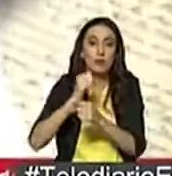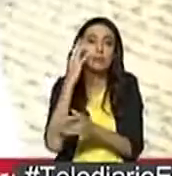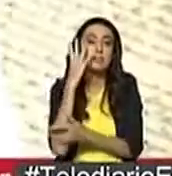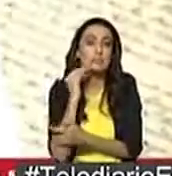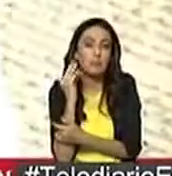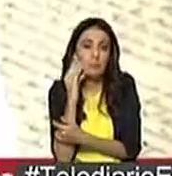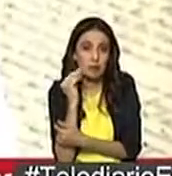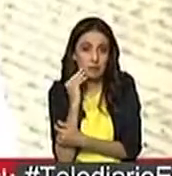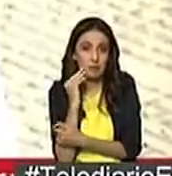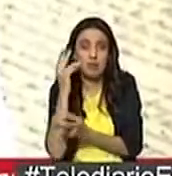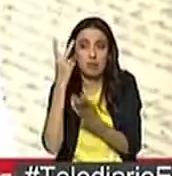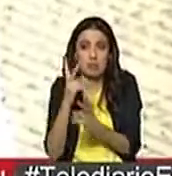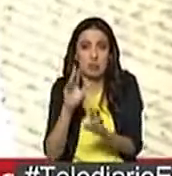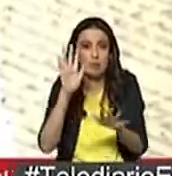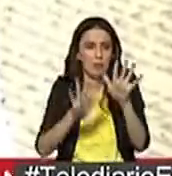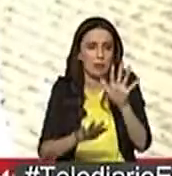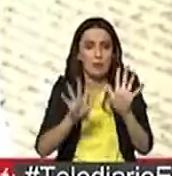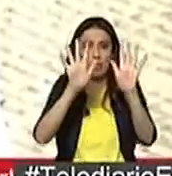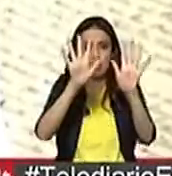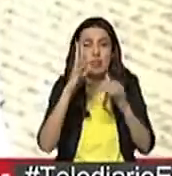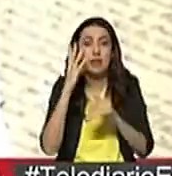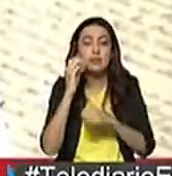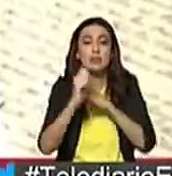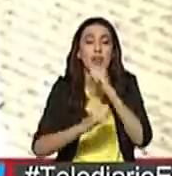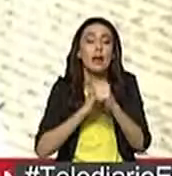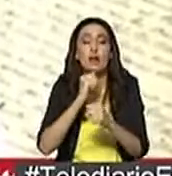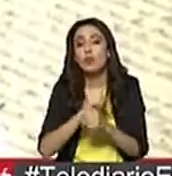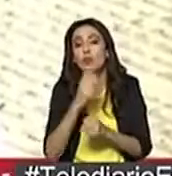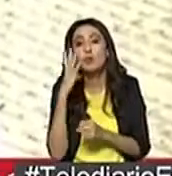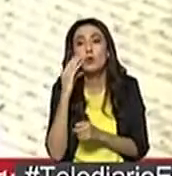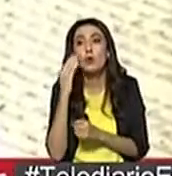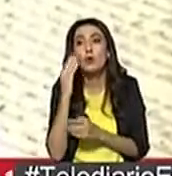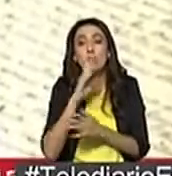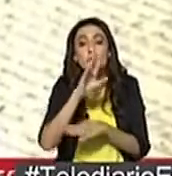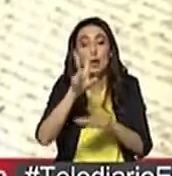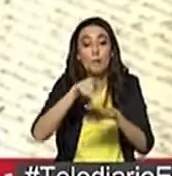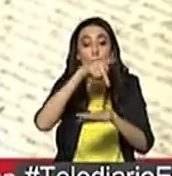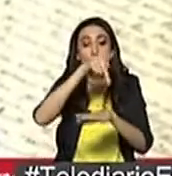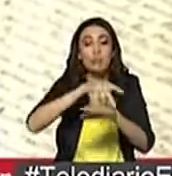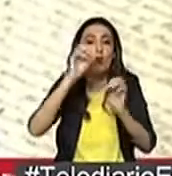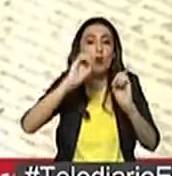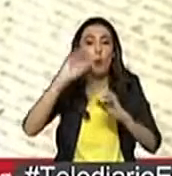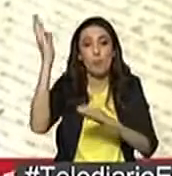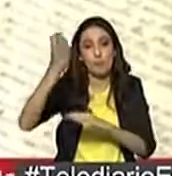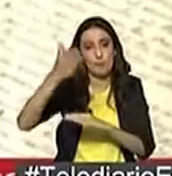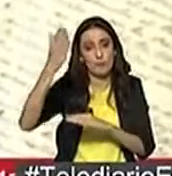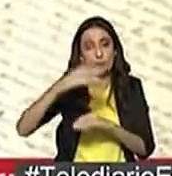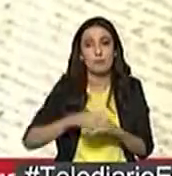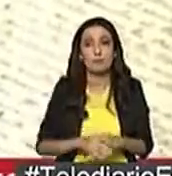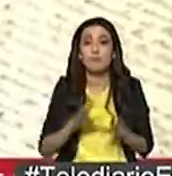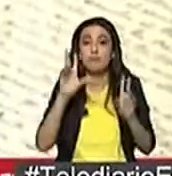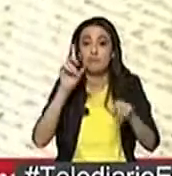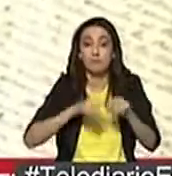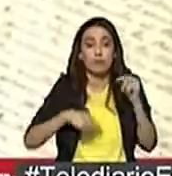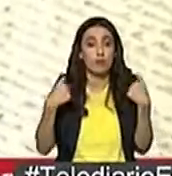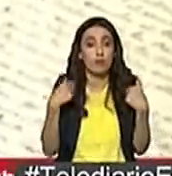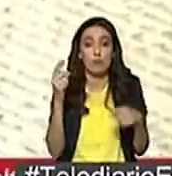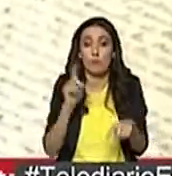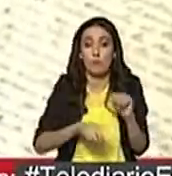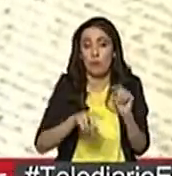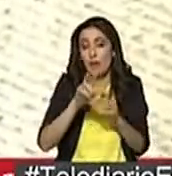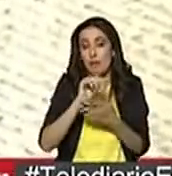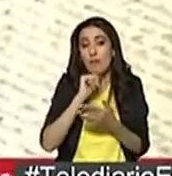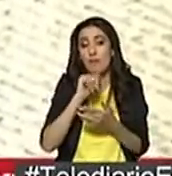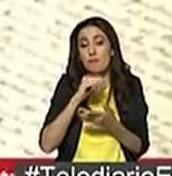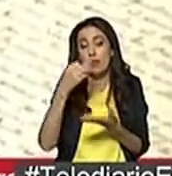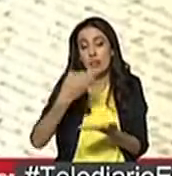experiencia, tener al menos 10 años de libre ejercicio profesional o en docencia universitaria, y no registrar más de 2 faltas leves o